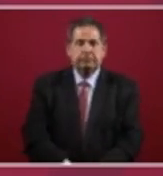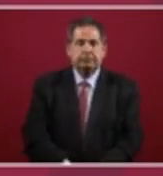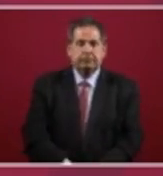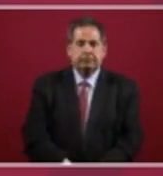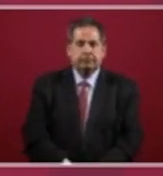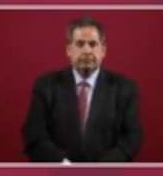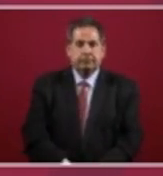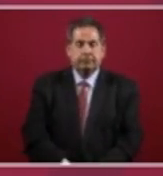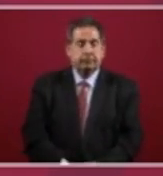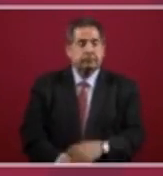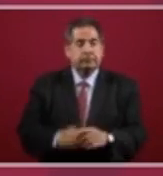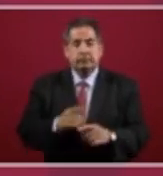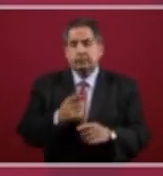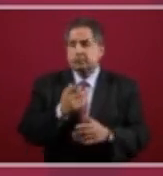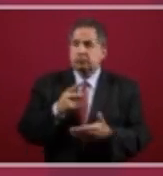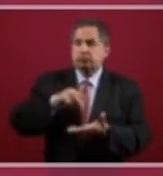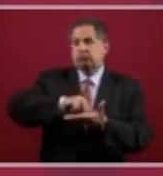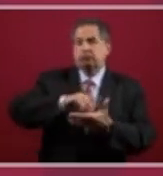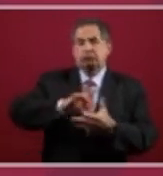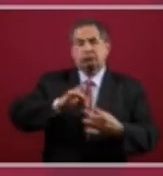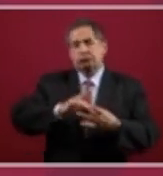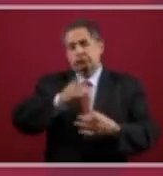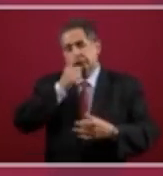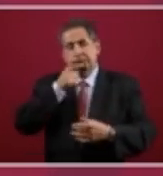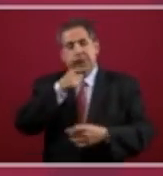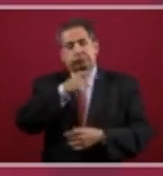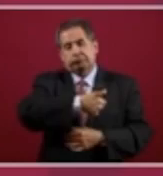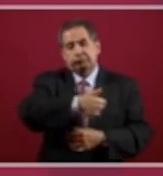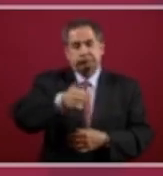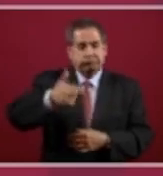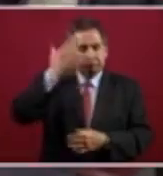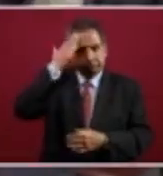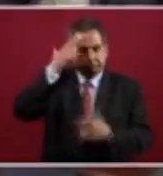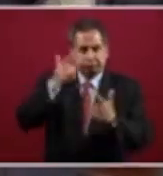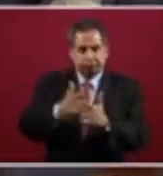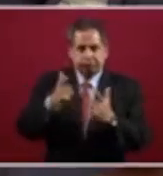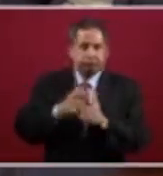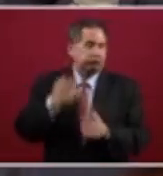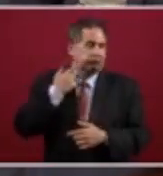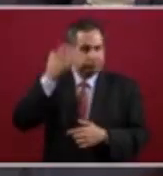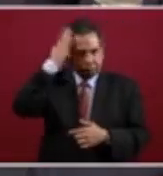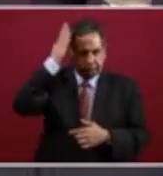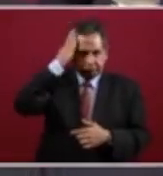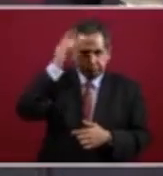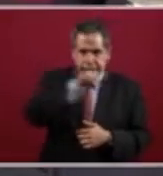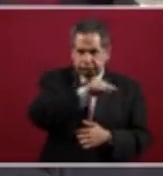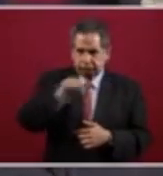el posicionamiento de los dirigentes de los partidos.